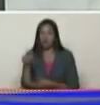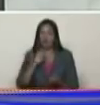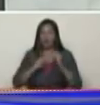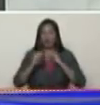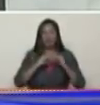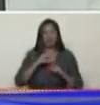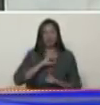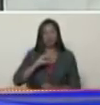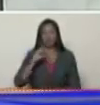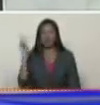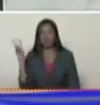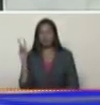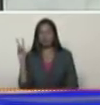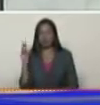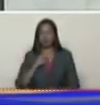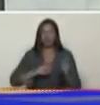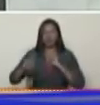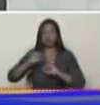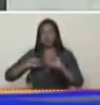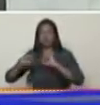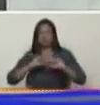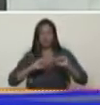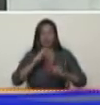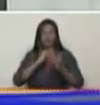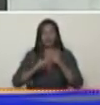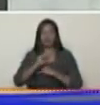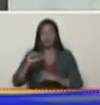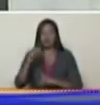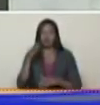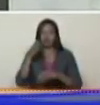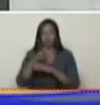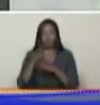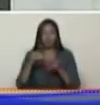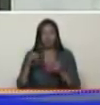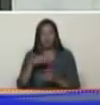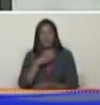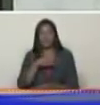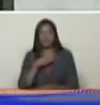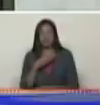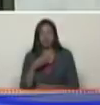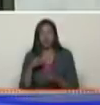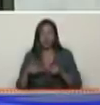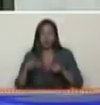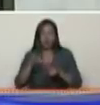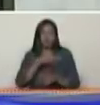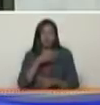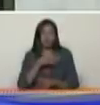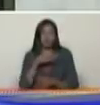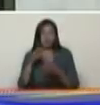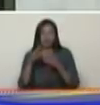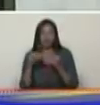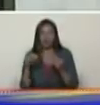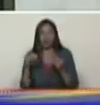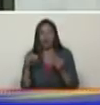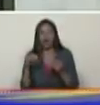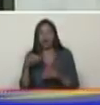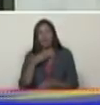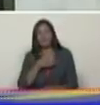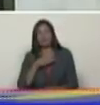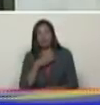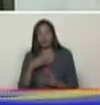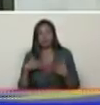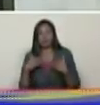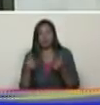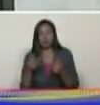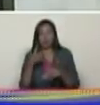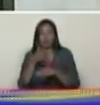movimiento Somos Venezuela, que se desplegó el fin de semana pasado con los ministros del área social, donde también las misiones de salud